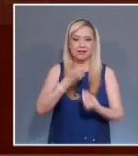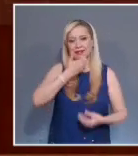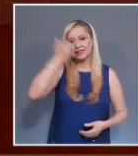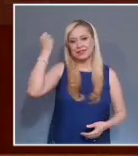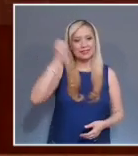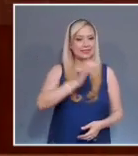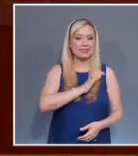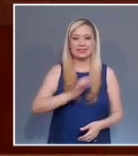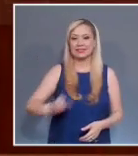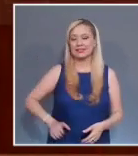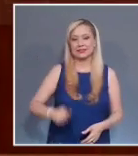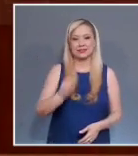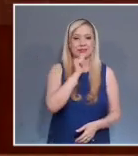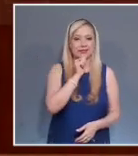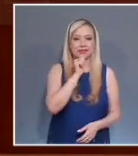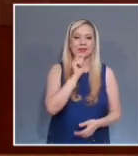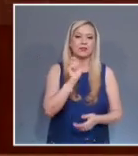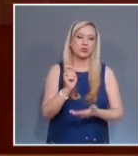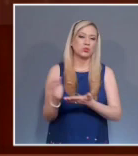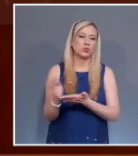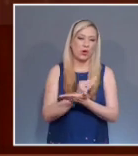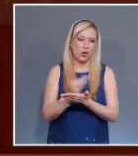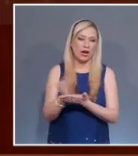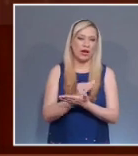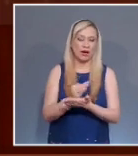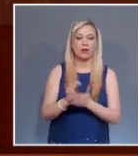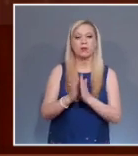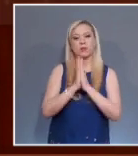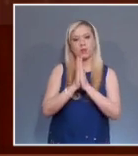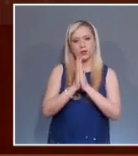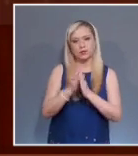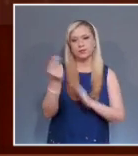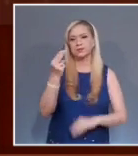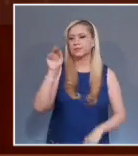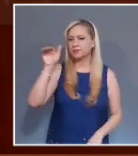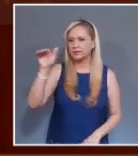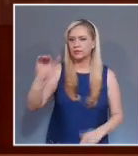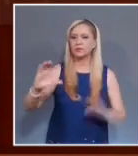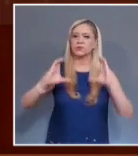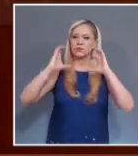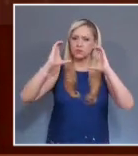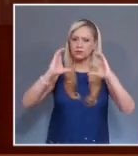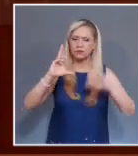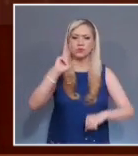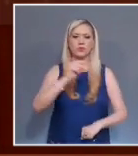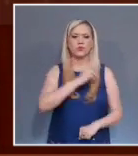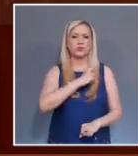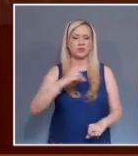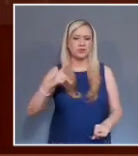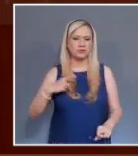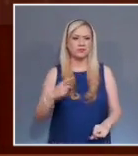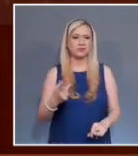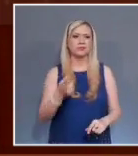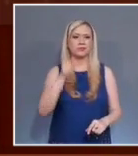Segundo, se hace un llamado a Morena para que haga uso adecuado del lenguaje incluyente y no sexista de conformidad con la